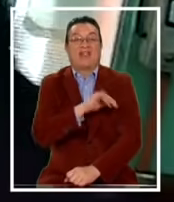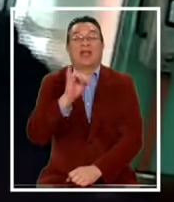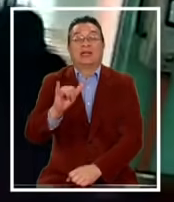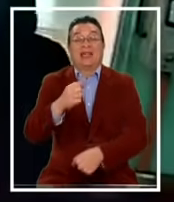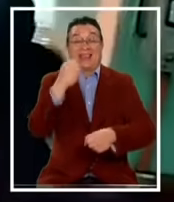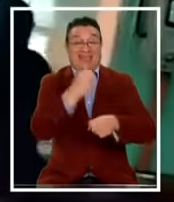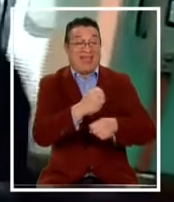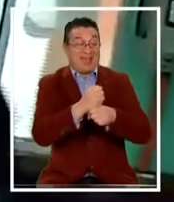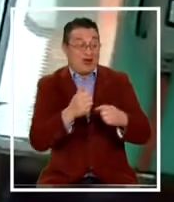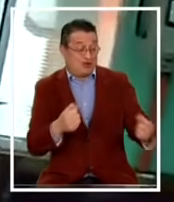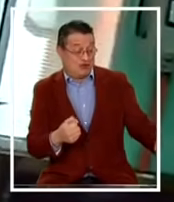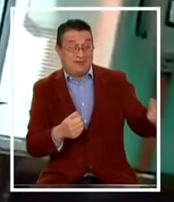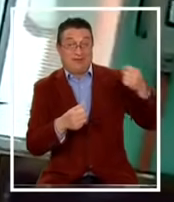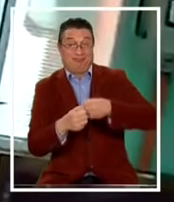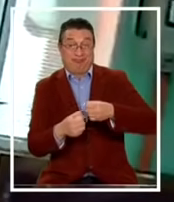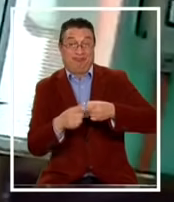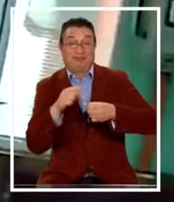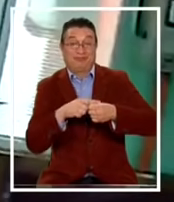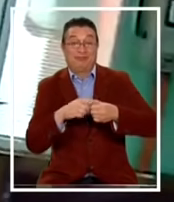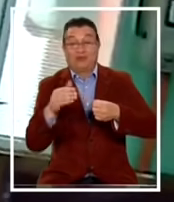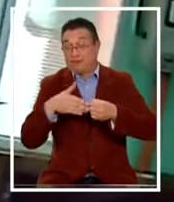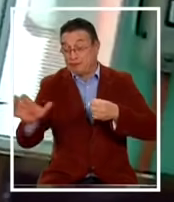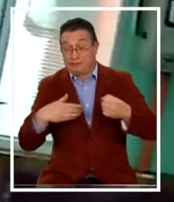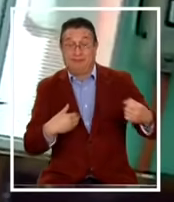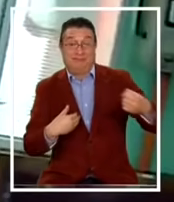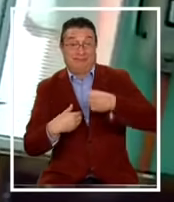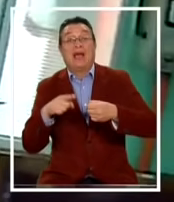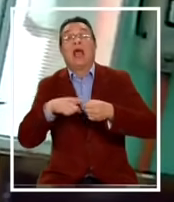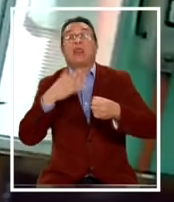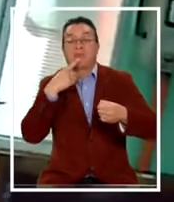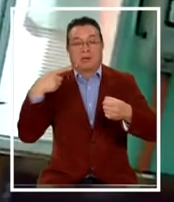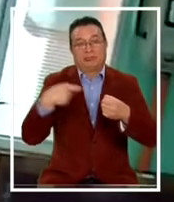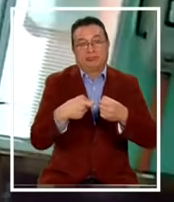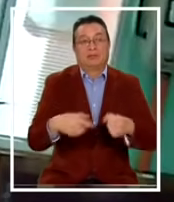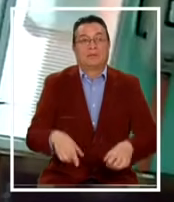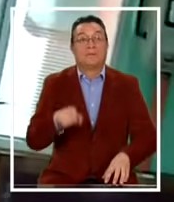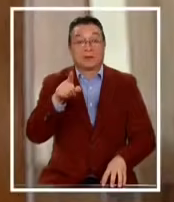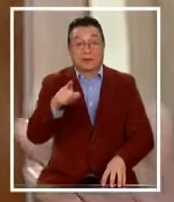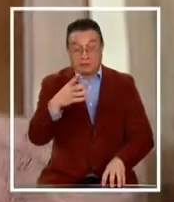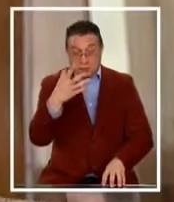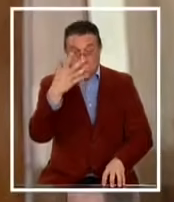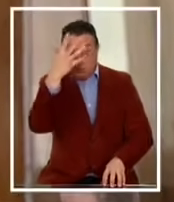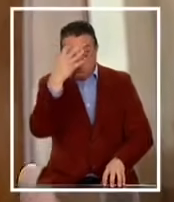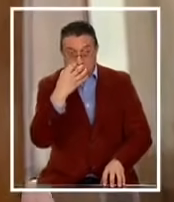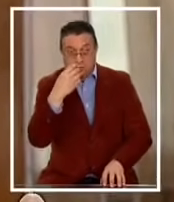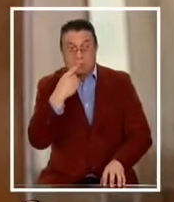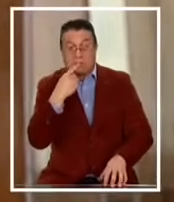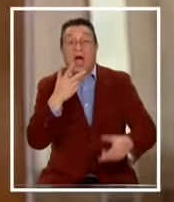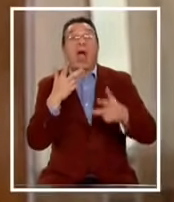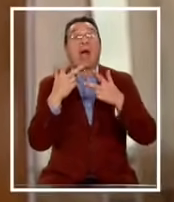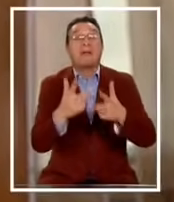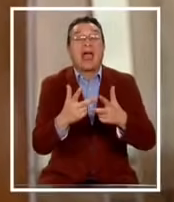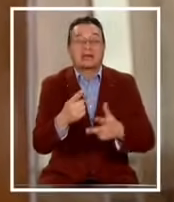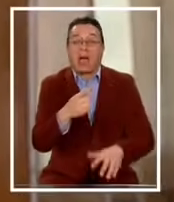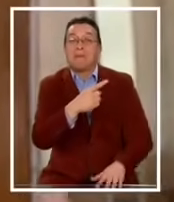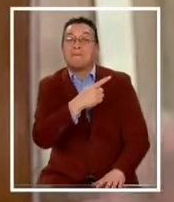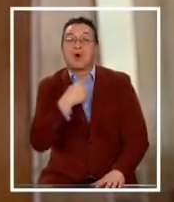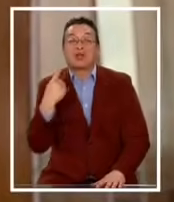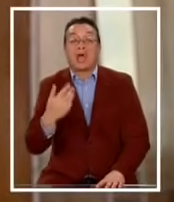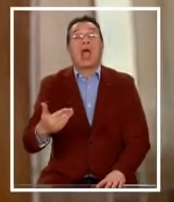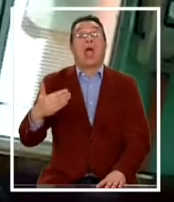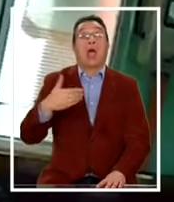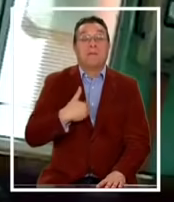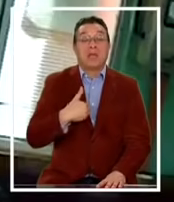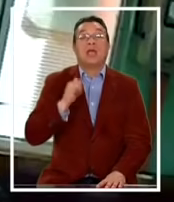del trabajador que lo reemplazó en su puesto laboral. Él se enojó y él se amenazó de muerte a mí